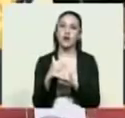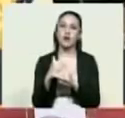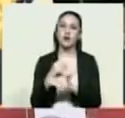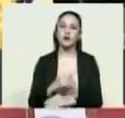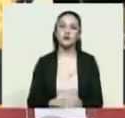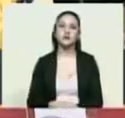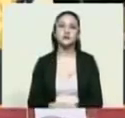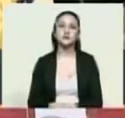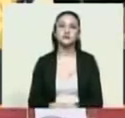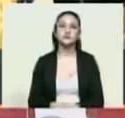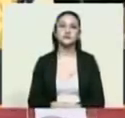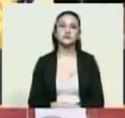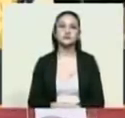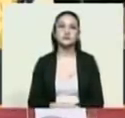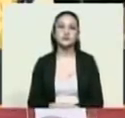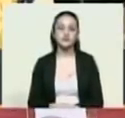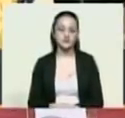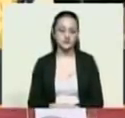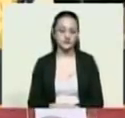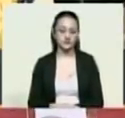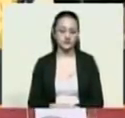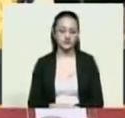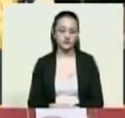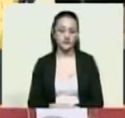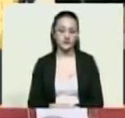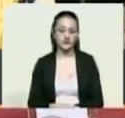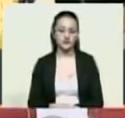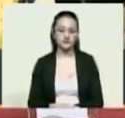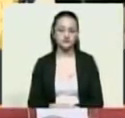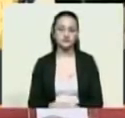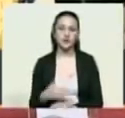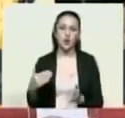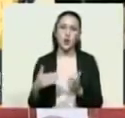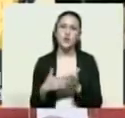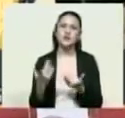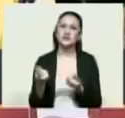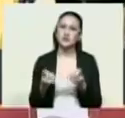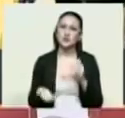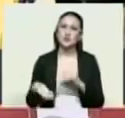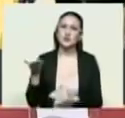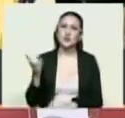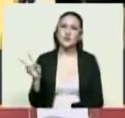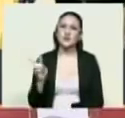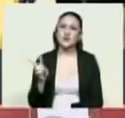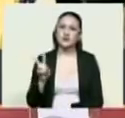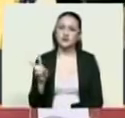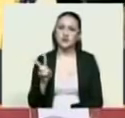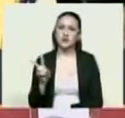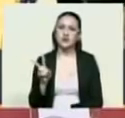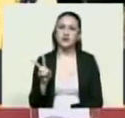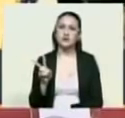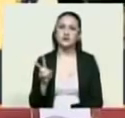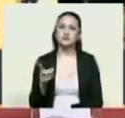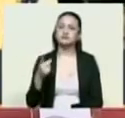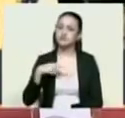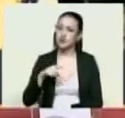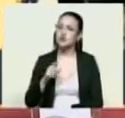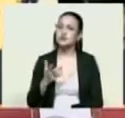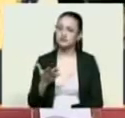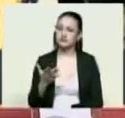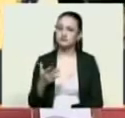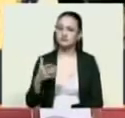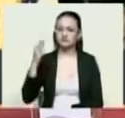que pretenden, por la vía del ataque despiadado contra la capacidad adquisitiva del venezolano y la venezolana, que nosotros vamos a